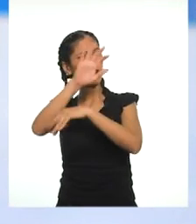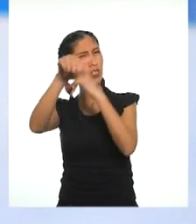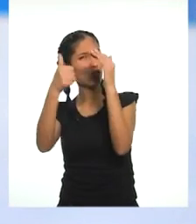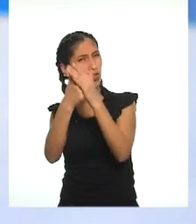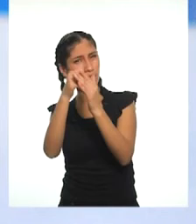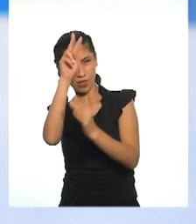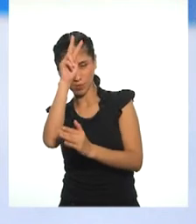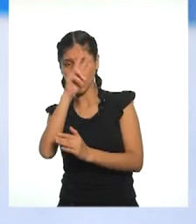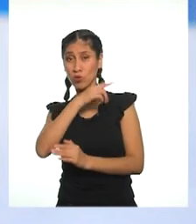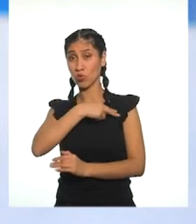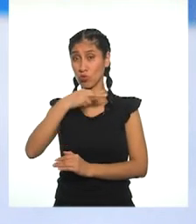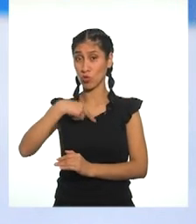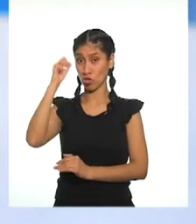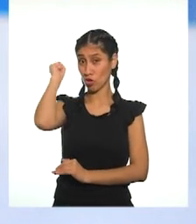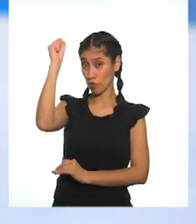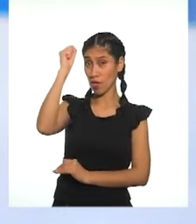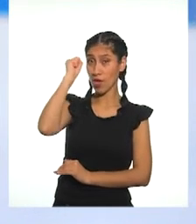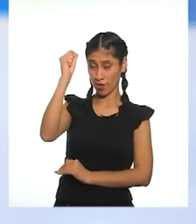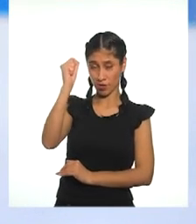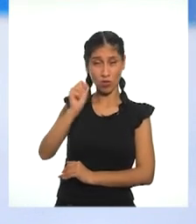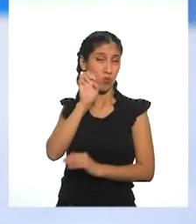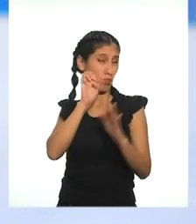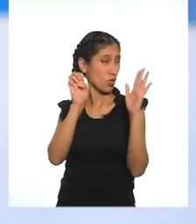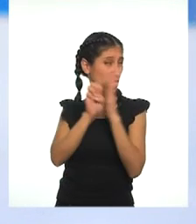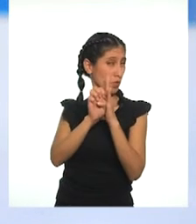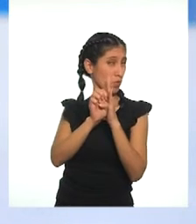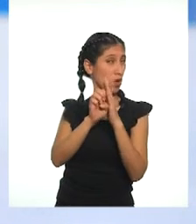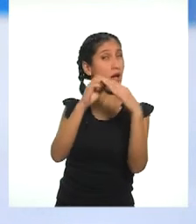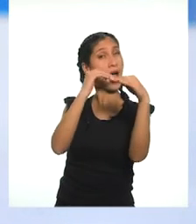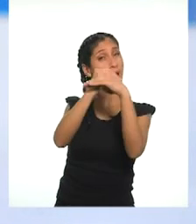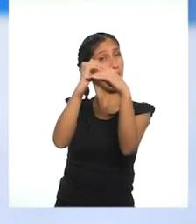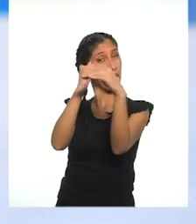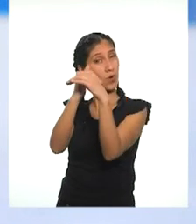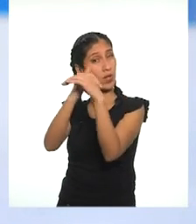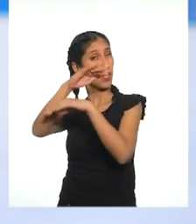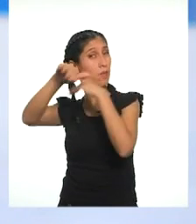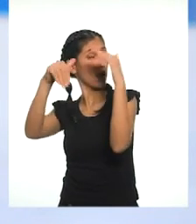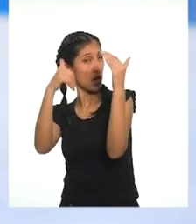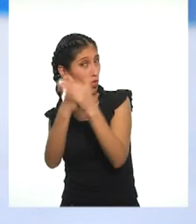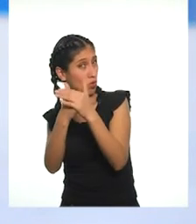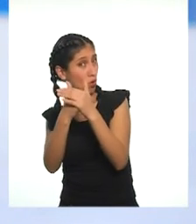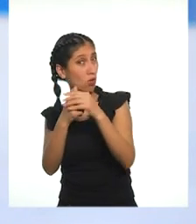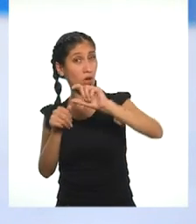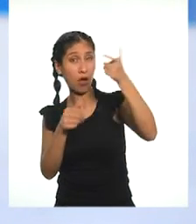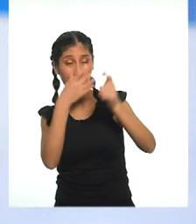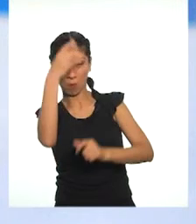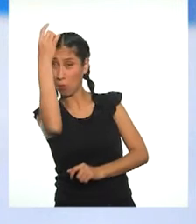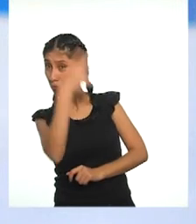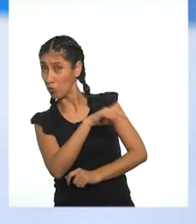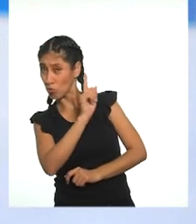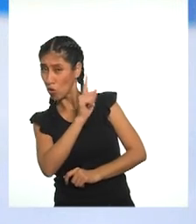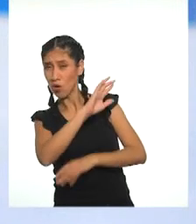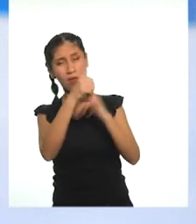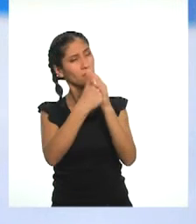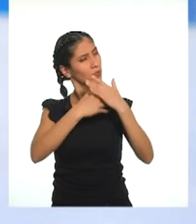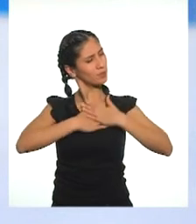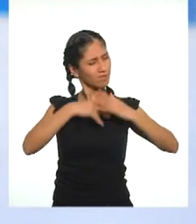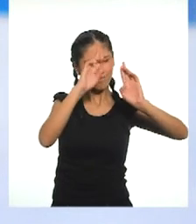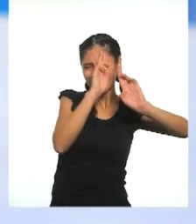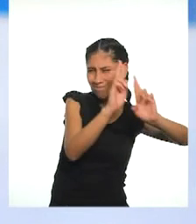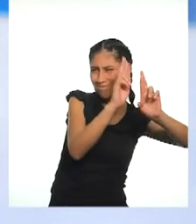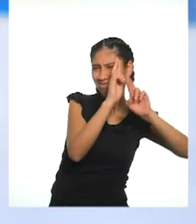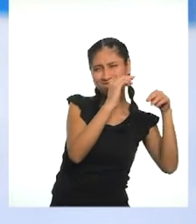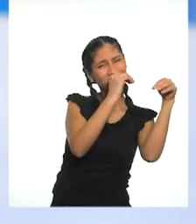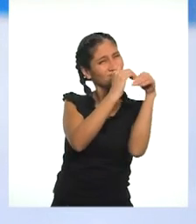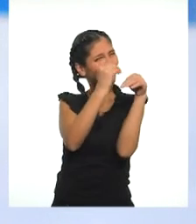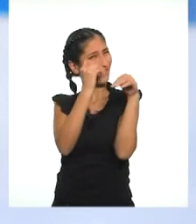ejercemos nuestros derechos. Por ejemplo, a la igualdad de oportunidades, que no se discrimine, al buen trato, entre otros,